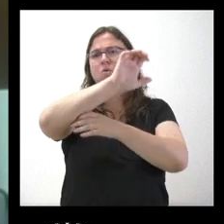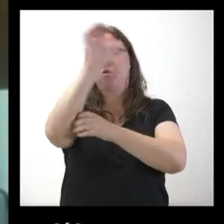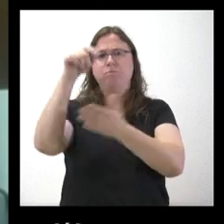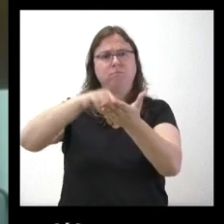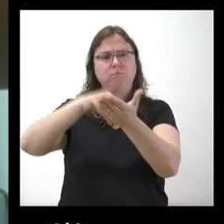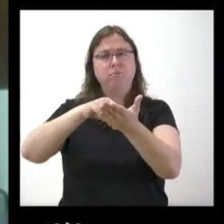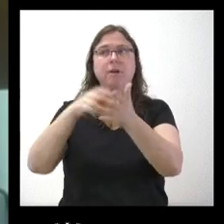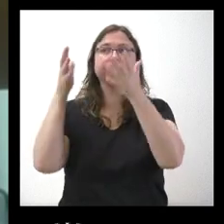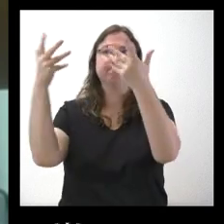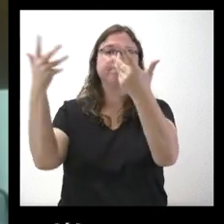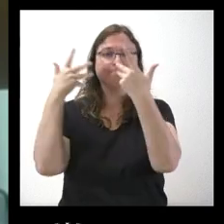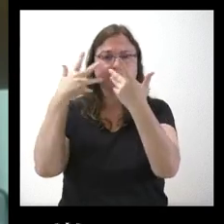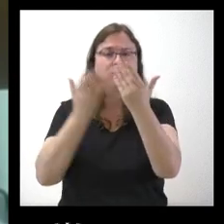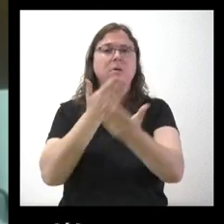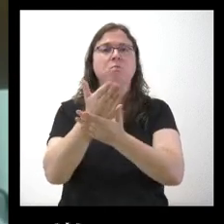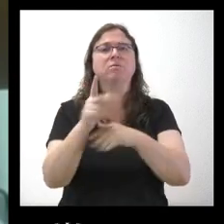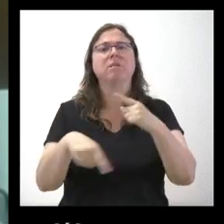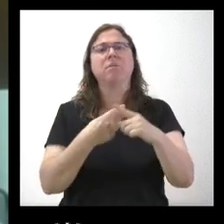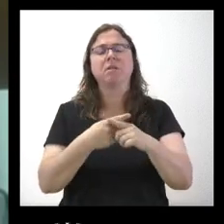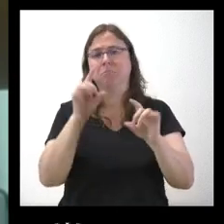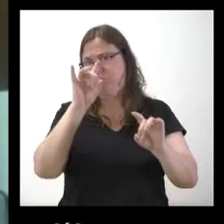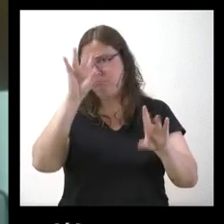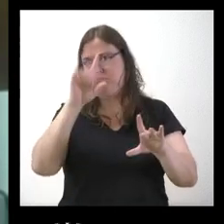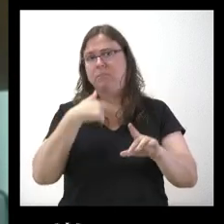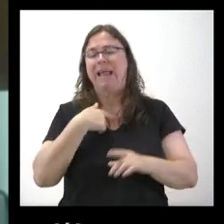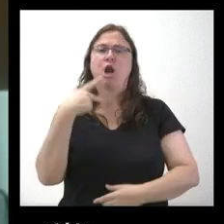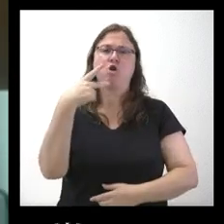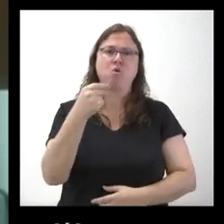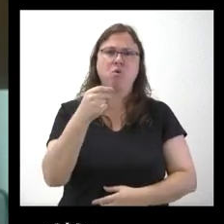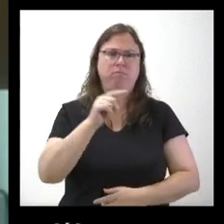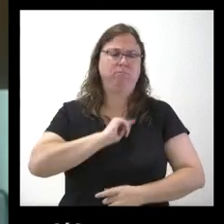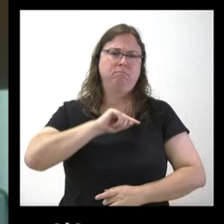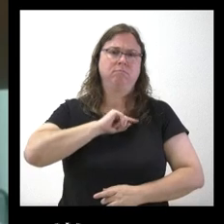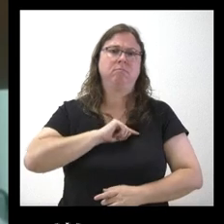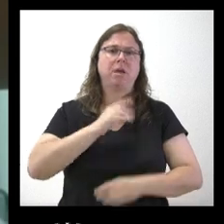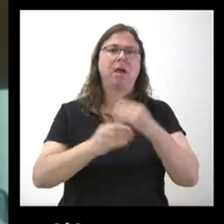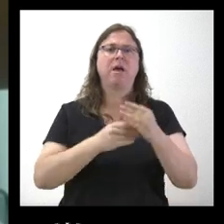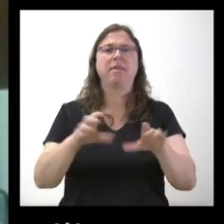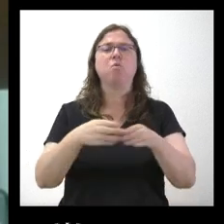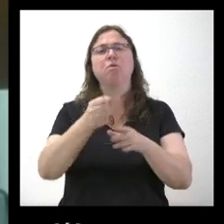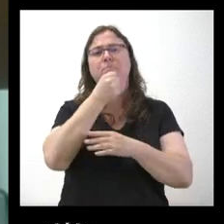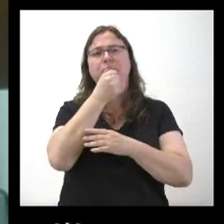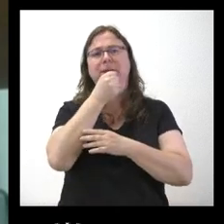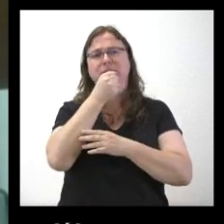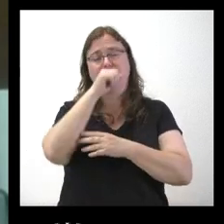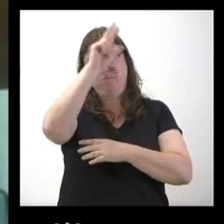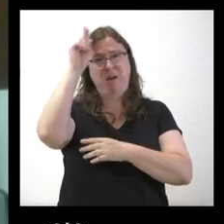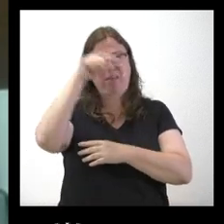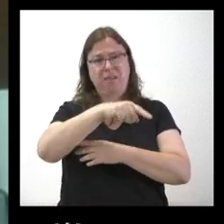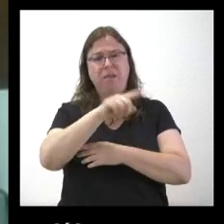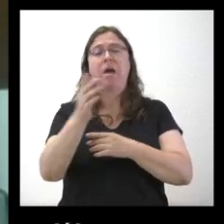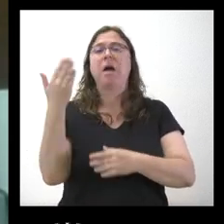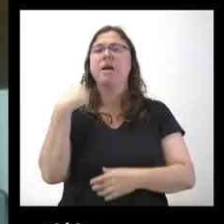asesoramiento legar a la propuesta y también decía que le sorprendía la postura la negativa que había mostrado el psoe federal desde ferraz ayer el